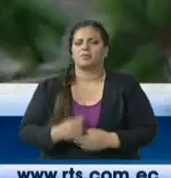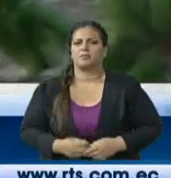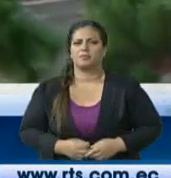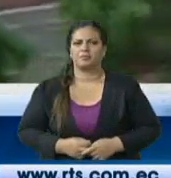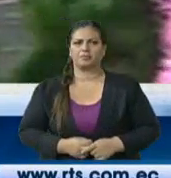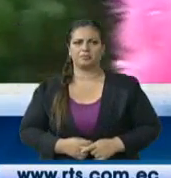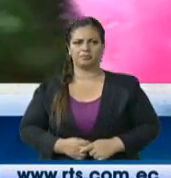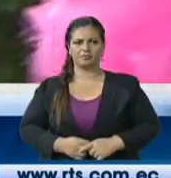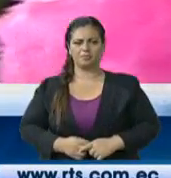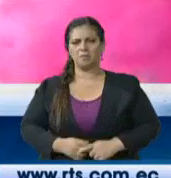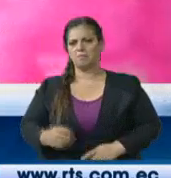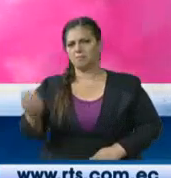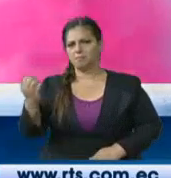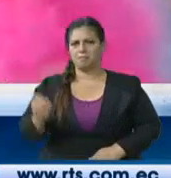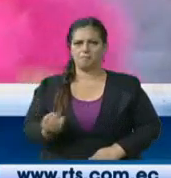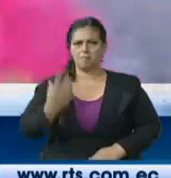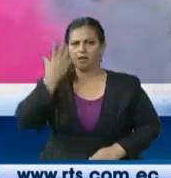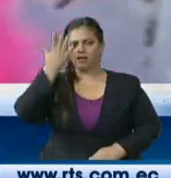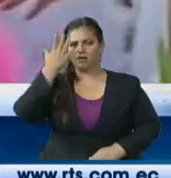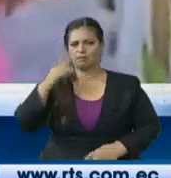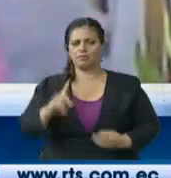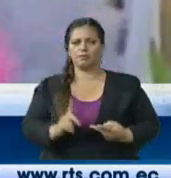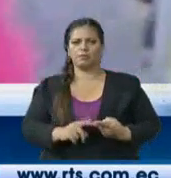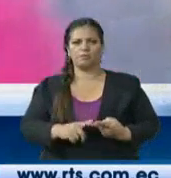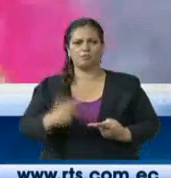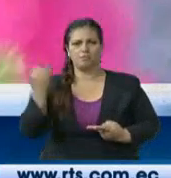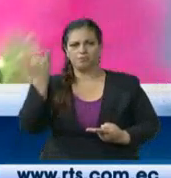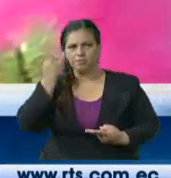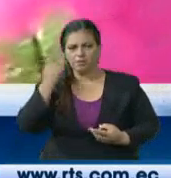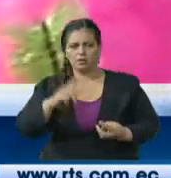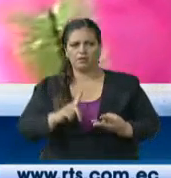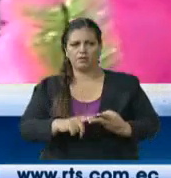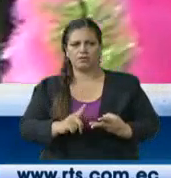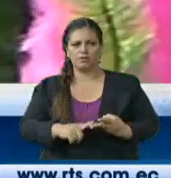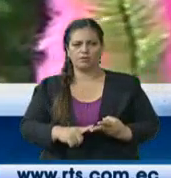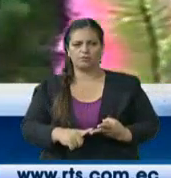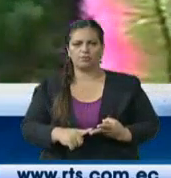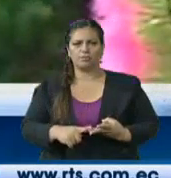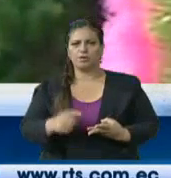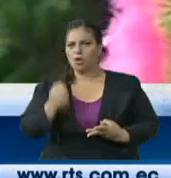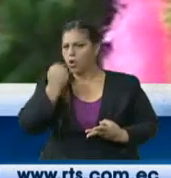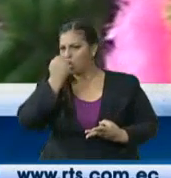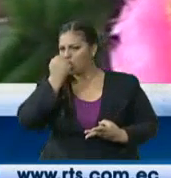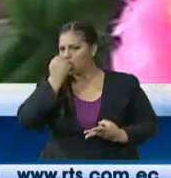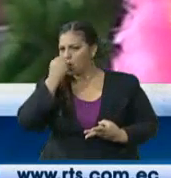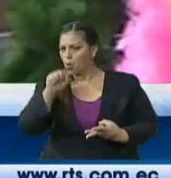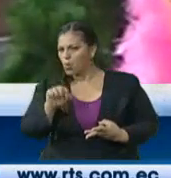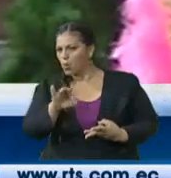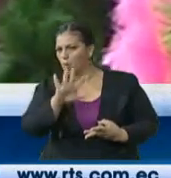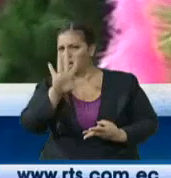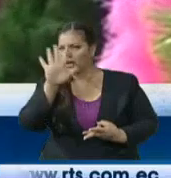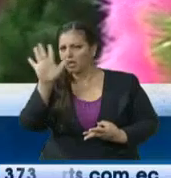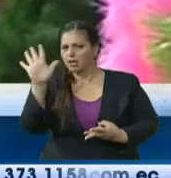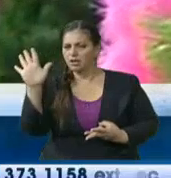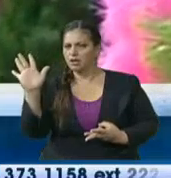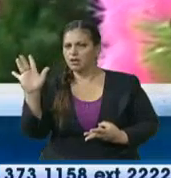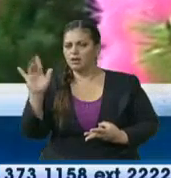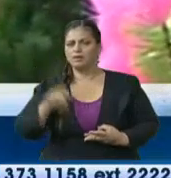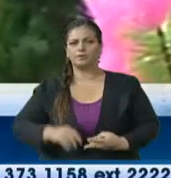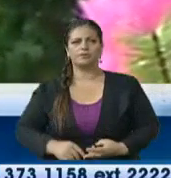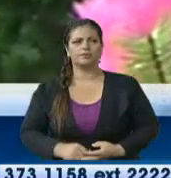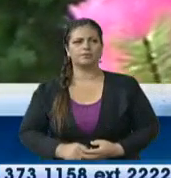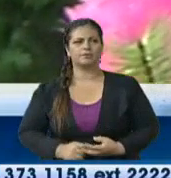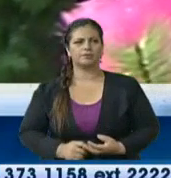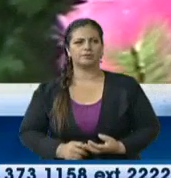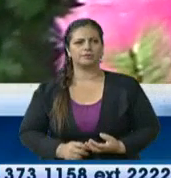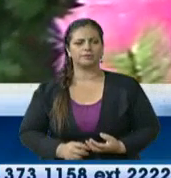diferentes árboles, tenemos blancos y... Veo blancos, verdes. Y bueno, este rosado, Marcela... me llama la atención, ¿ah? Porque es algo novedoso, diferente. Creo